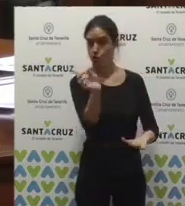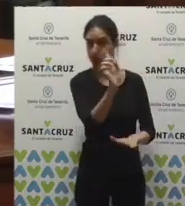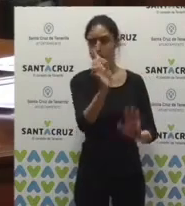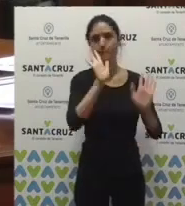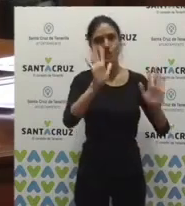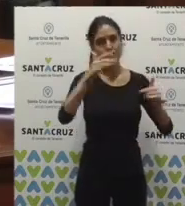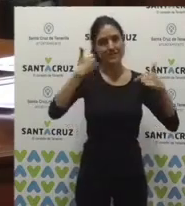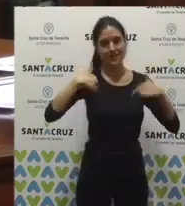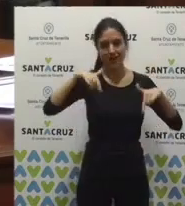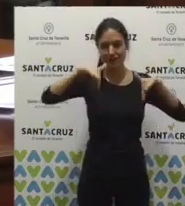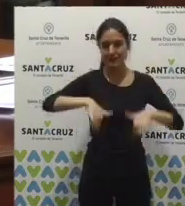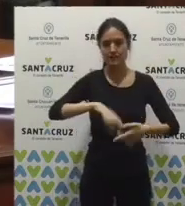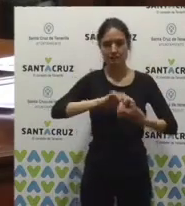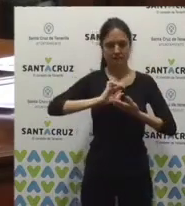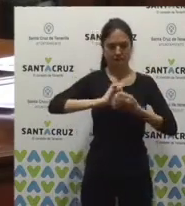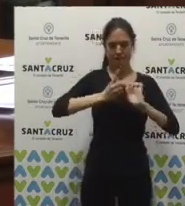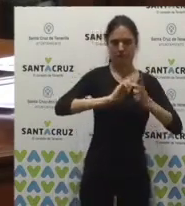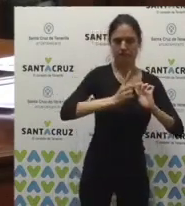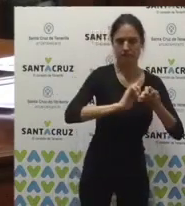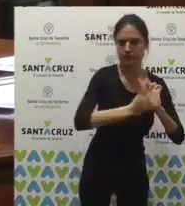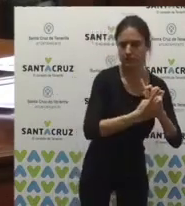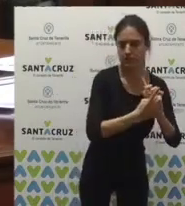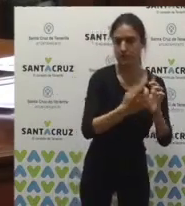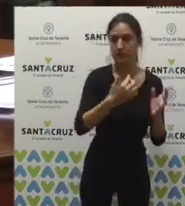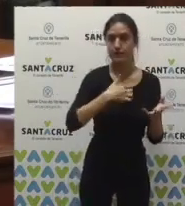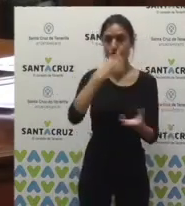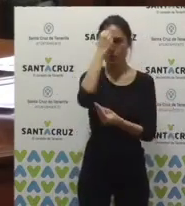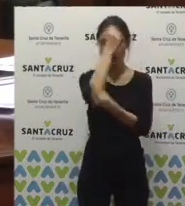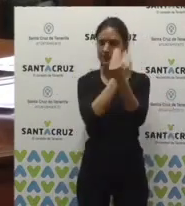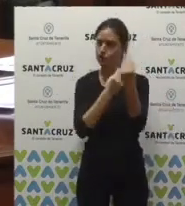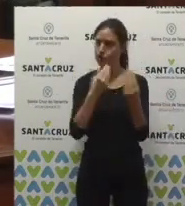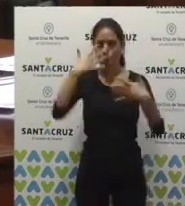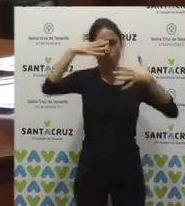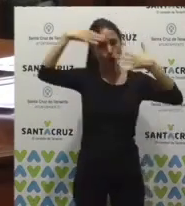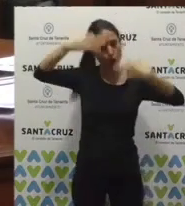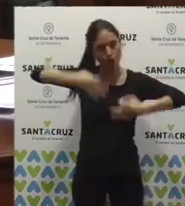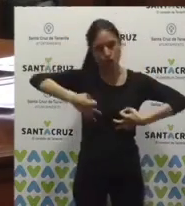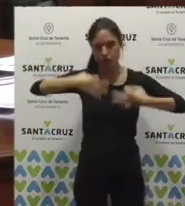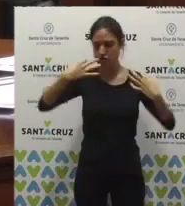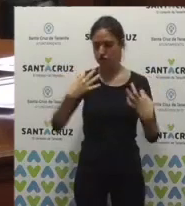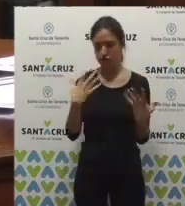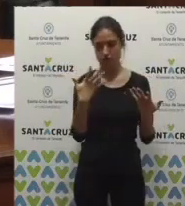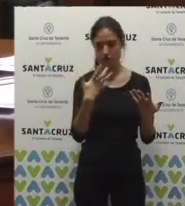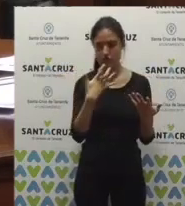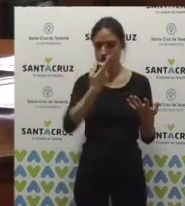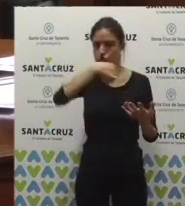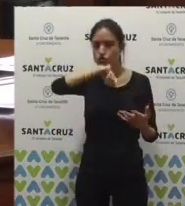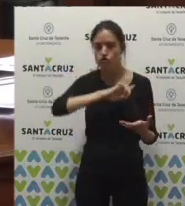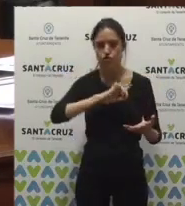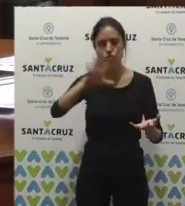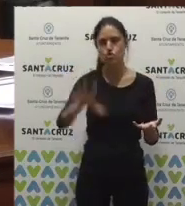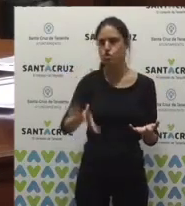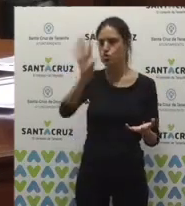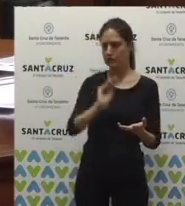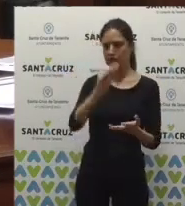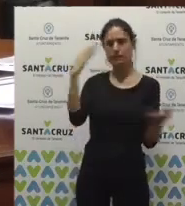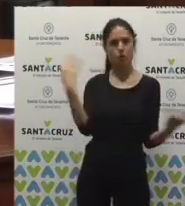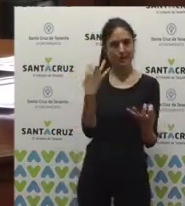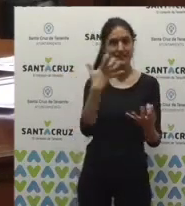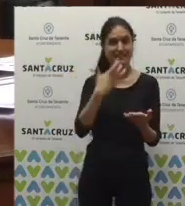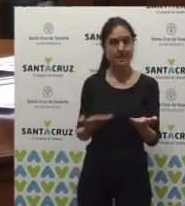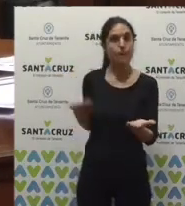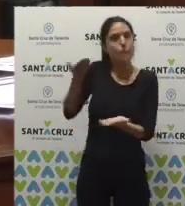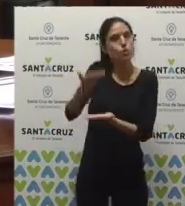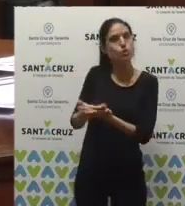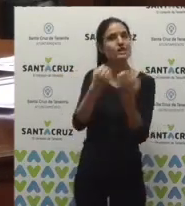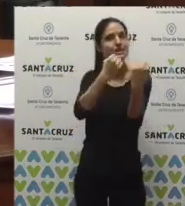es decir a mí parece lógico yo creo que eso lo comprenderá todo el mundo que que lo que no entendemos es si hay una emoción institucional